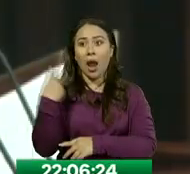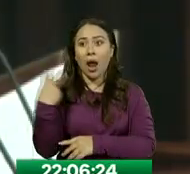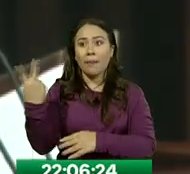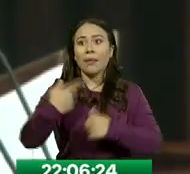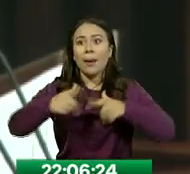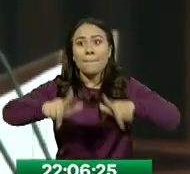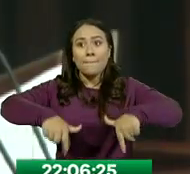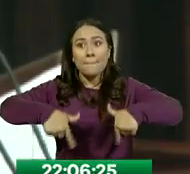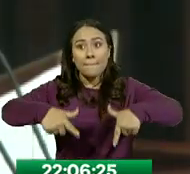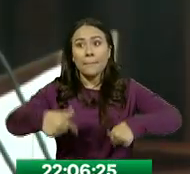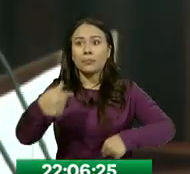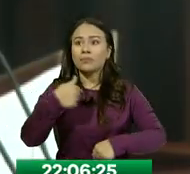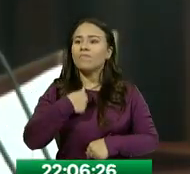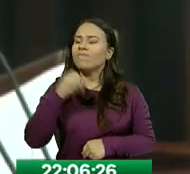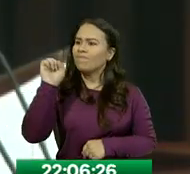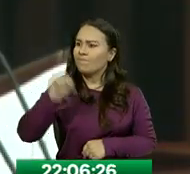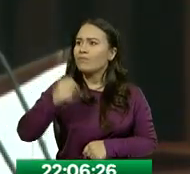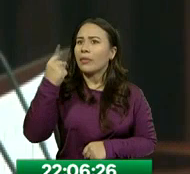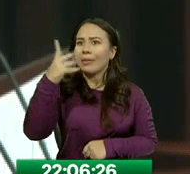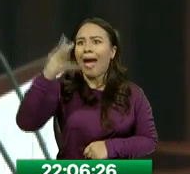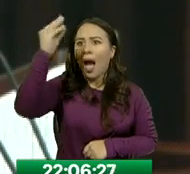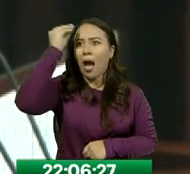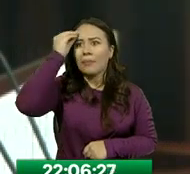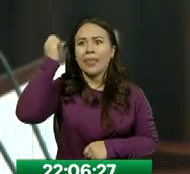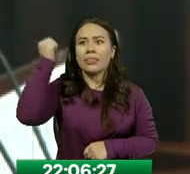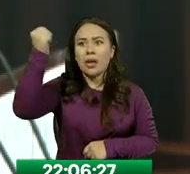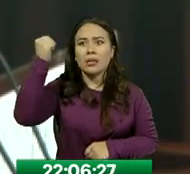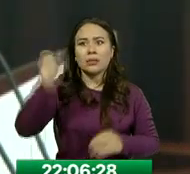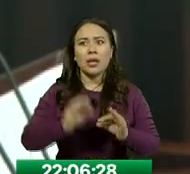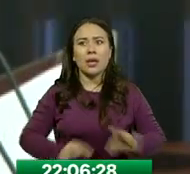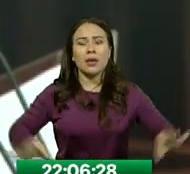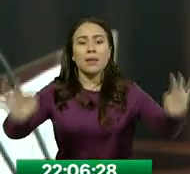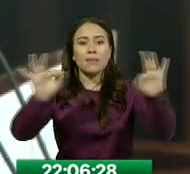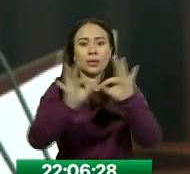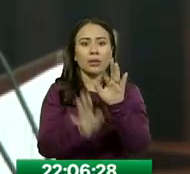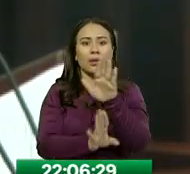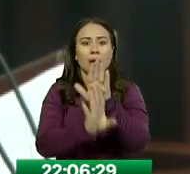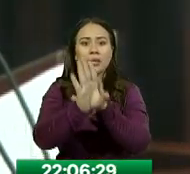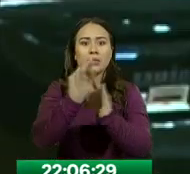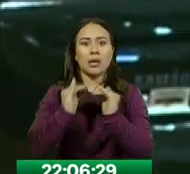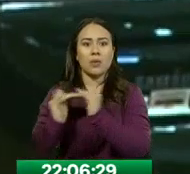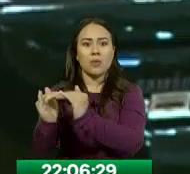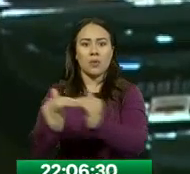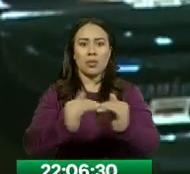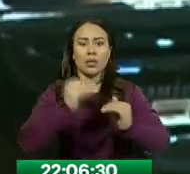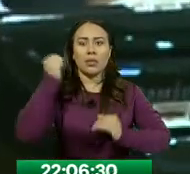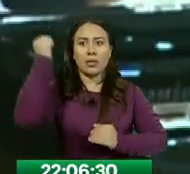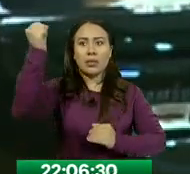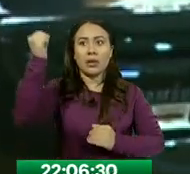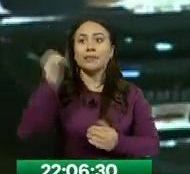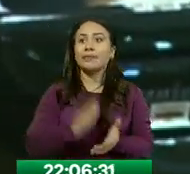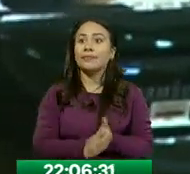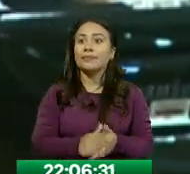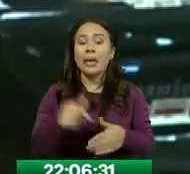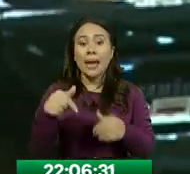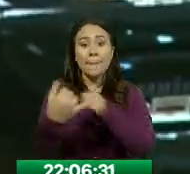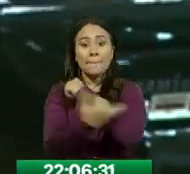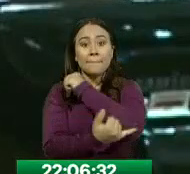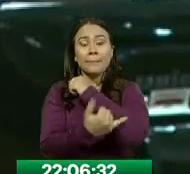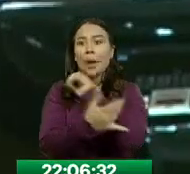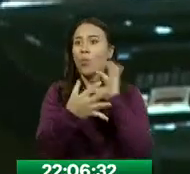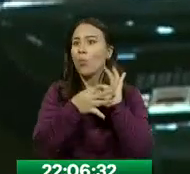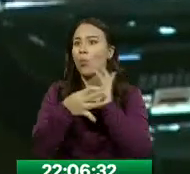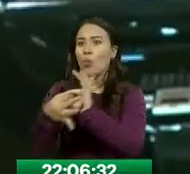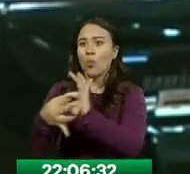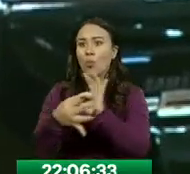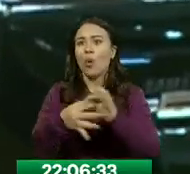entonces en que este derecho fundamental es indispensable para crecer y vivir en democracia. Que el país debe buscar unidad para poder salir